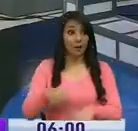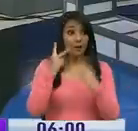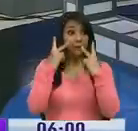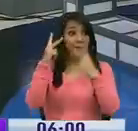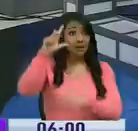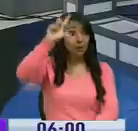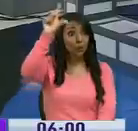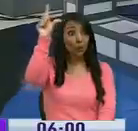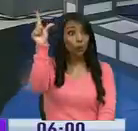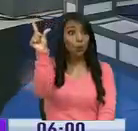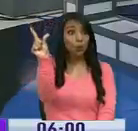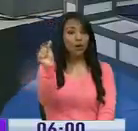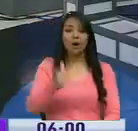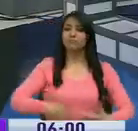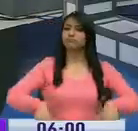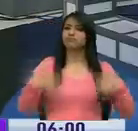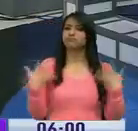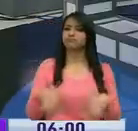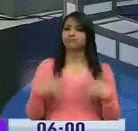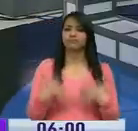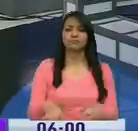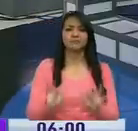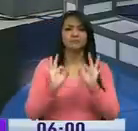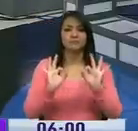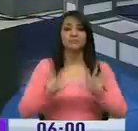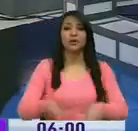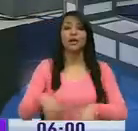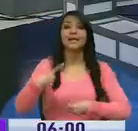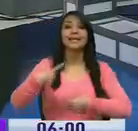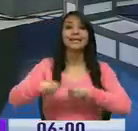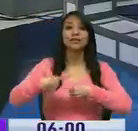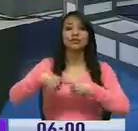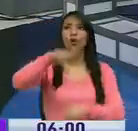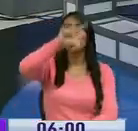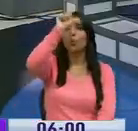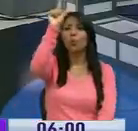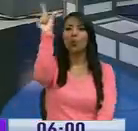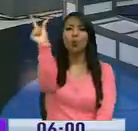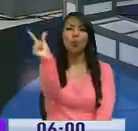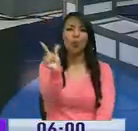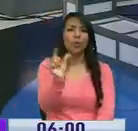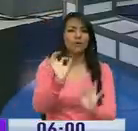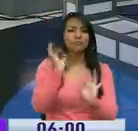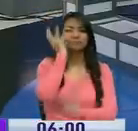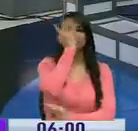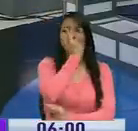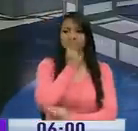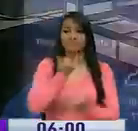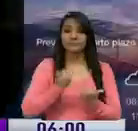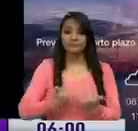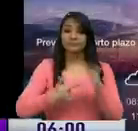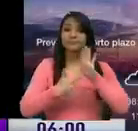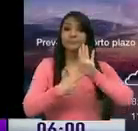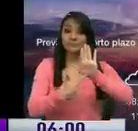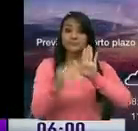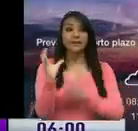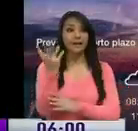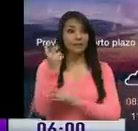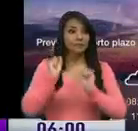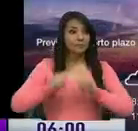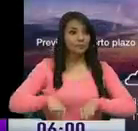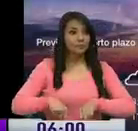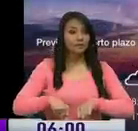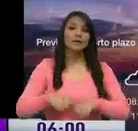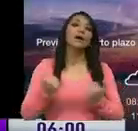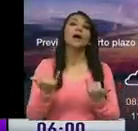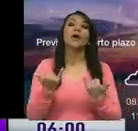espectacular sensacional hoy amaneció quito con una luna extraordinaria y el clima en pantalla usted puede ver ya las previsiones